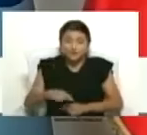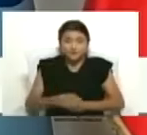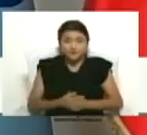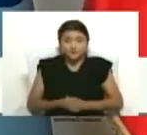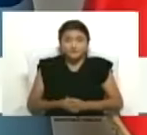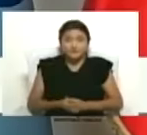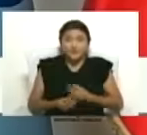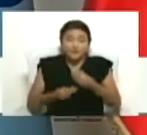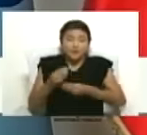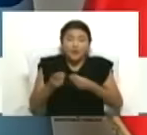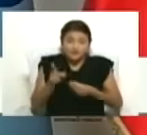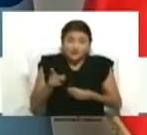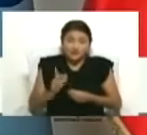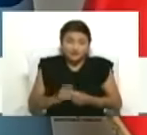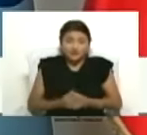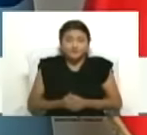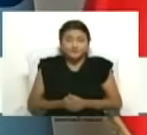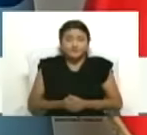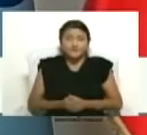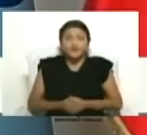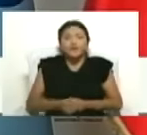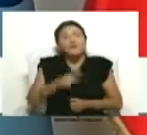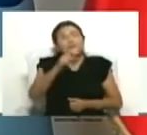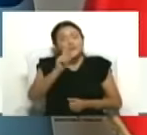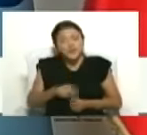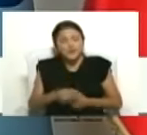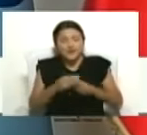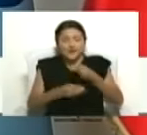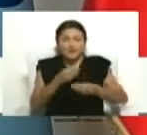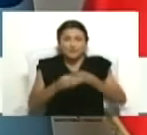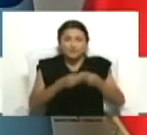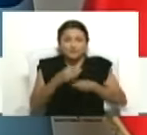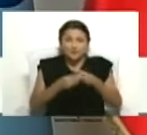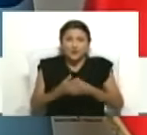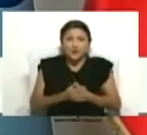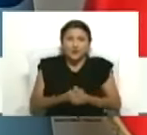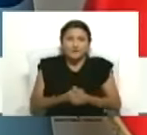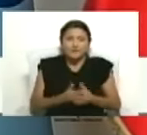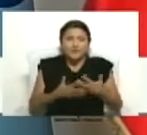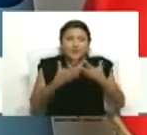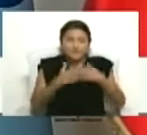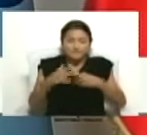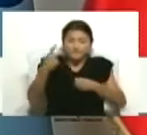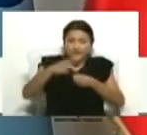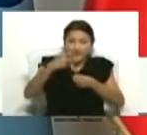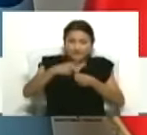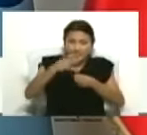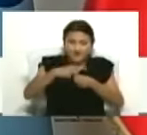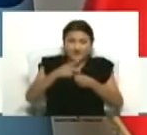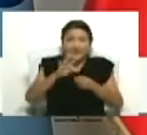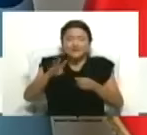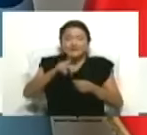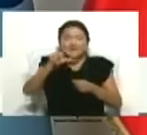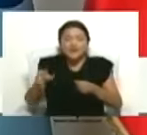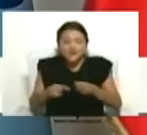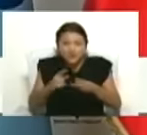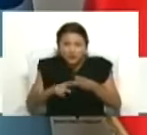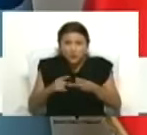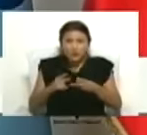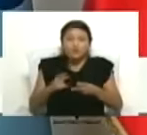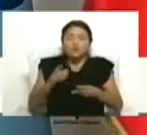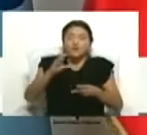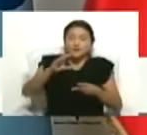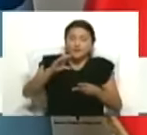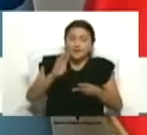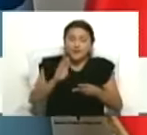Igualmente, la creación de las divisiones PDVSA Esequibo y CBG Esequibo y un plan de atención